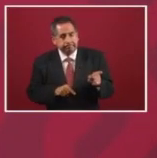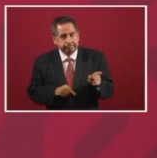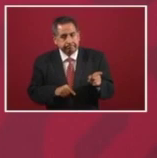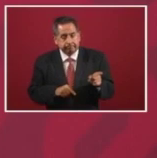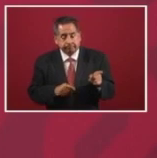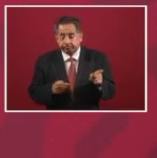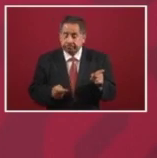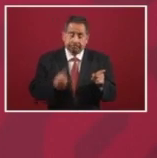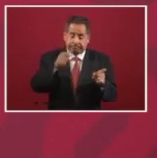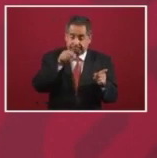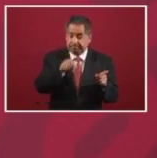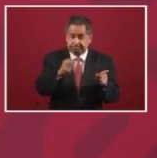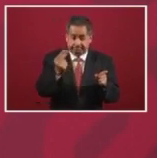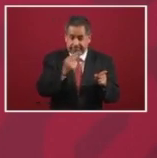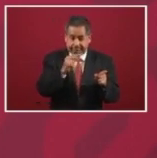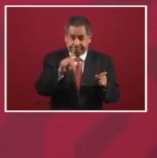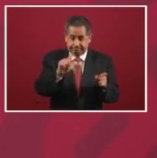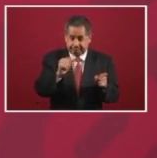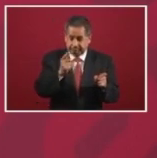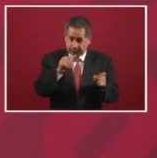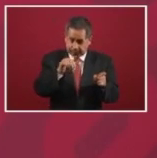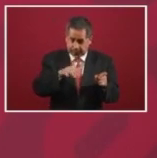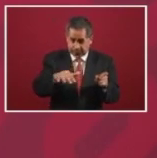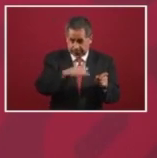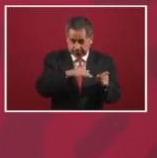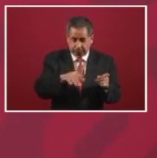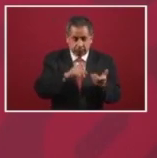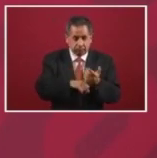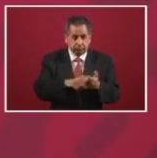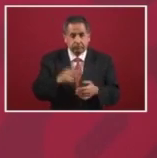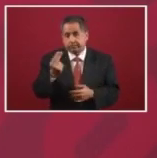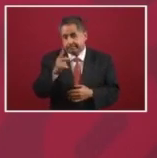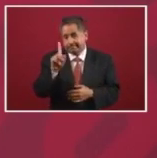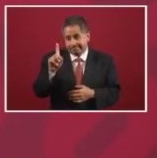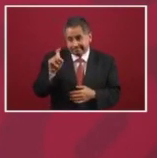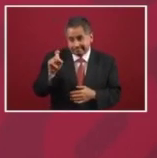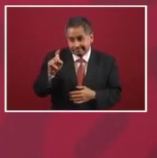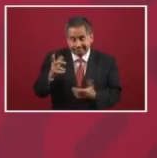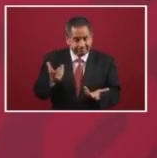la principal necesidad, el agua.